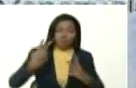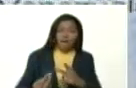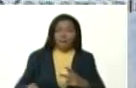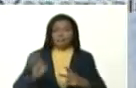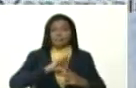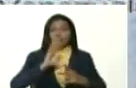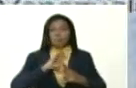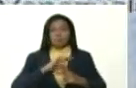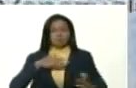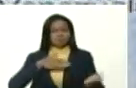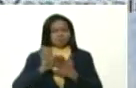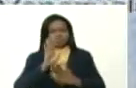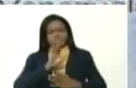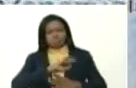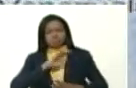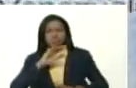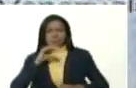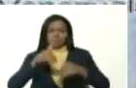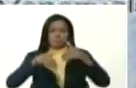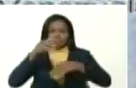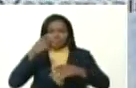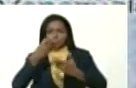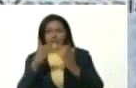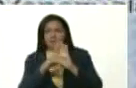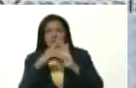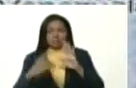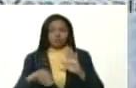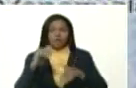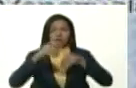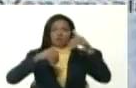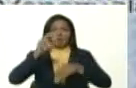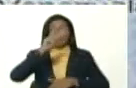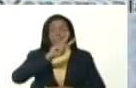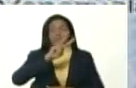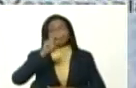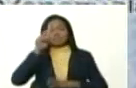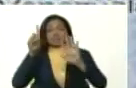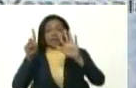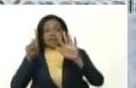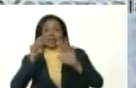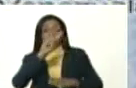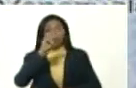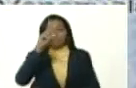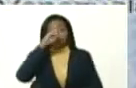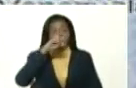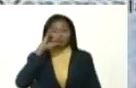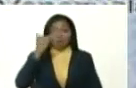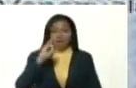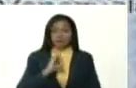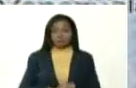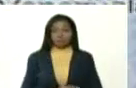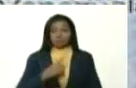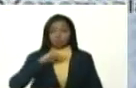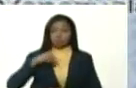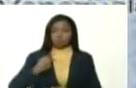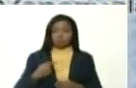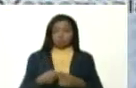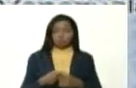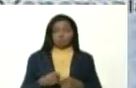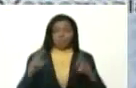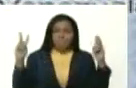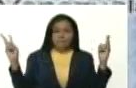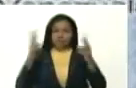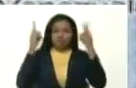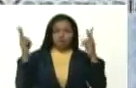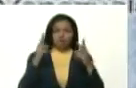soberanía. Será la elección número 26 en 20 años. Y para nosotros será la